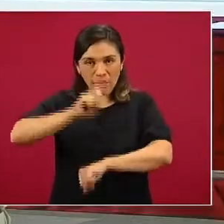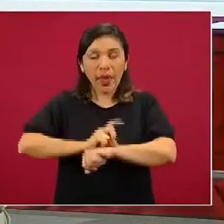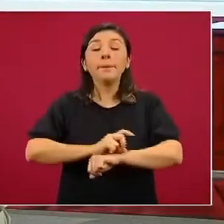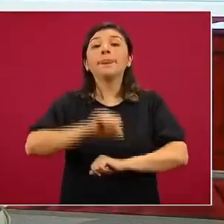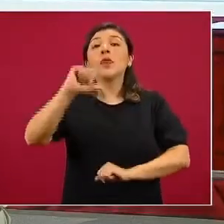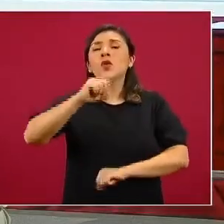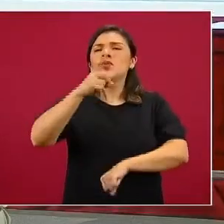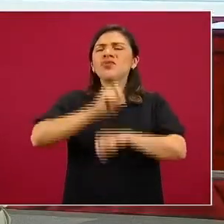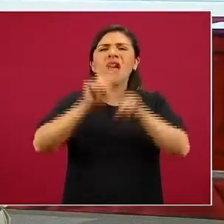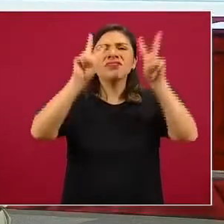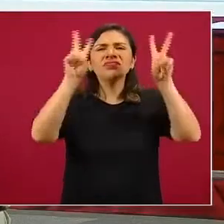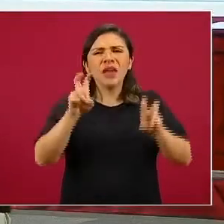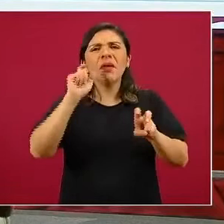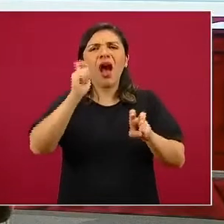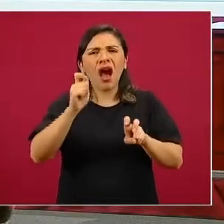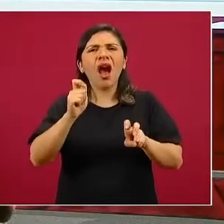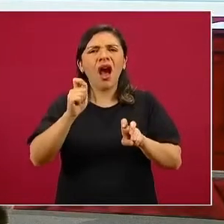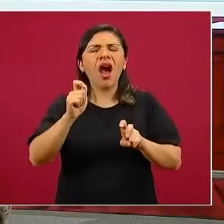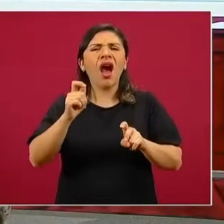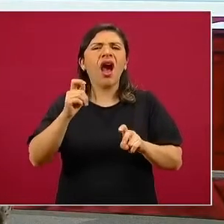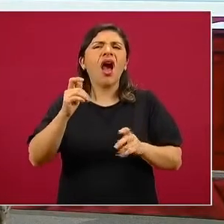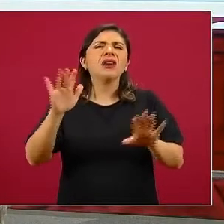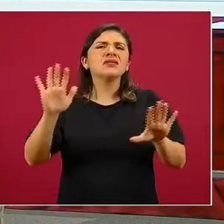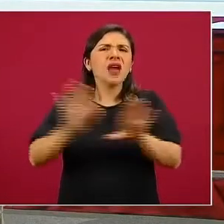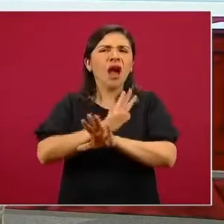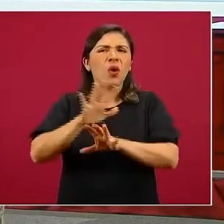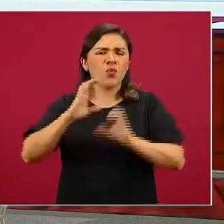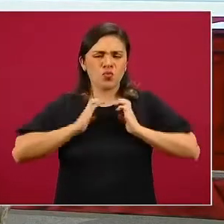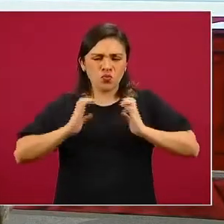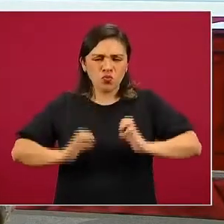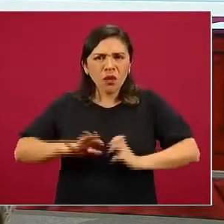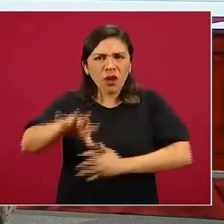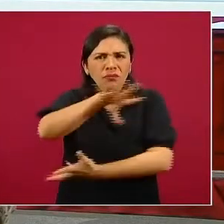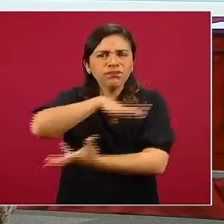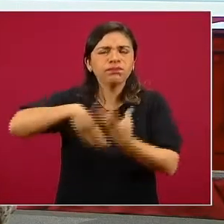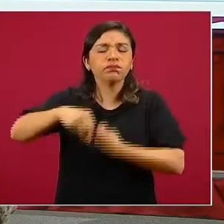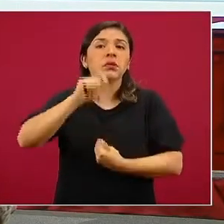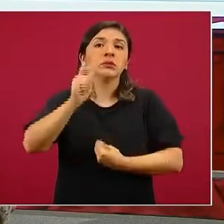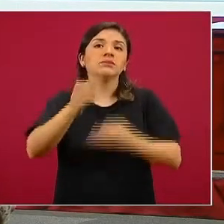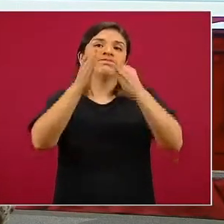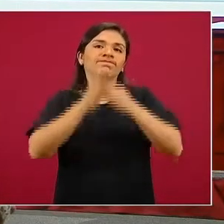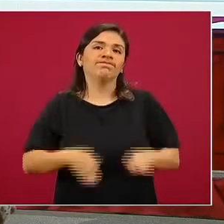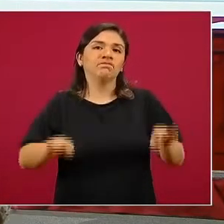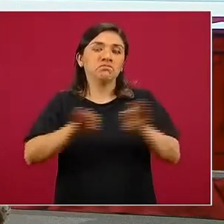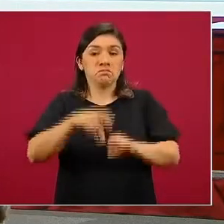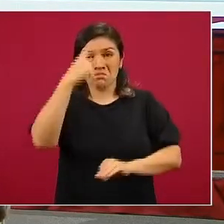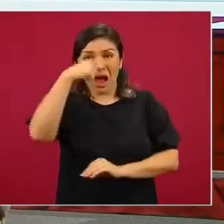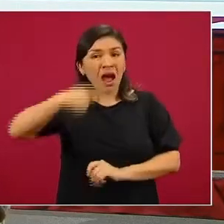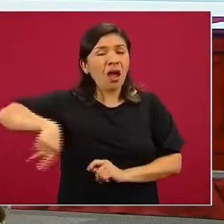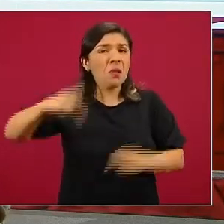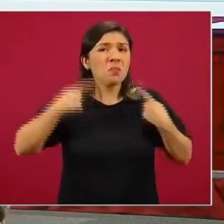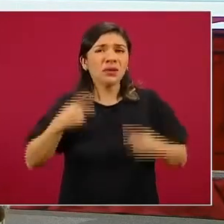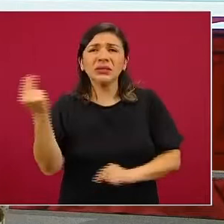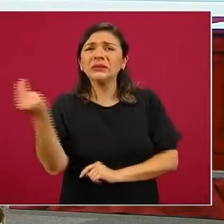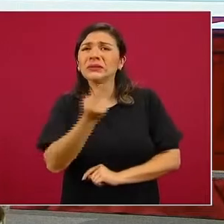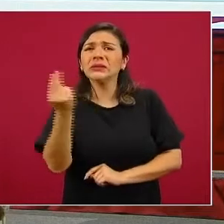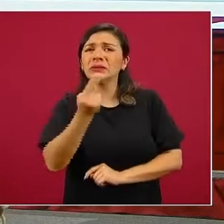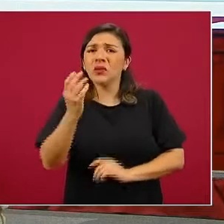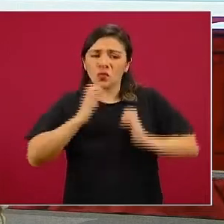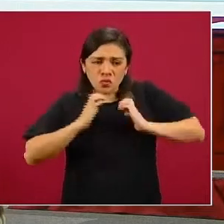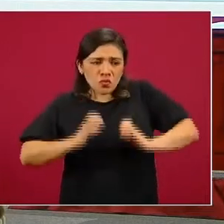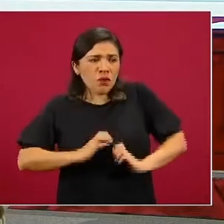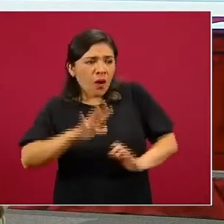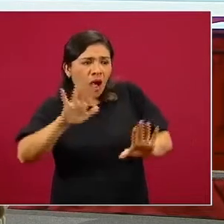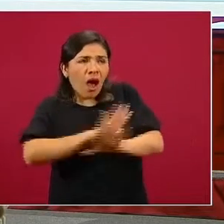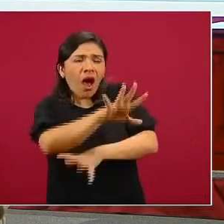El tema de donación y trasplantes en México es un tema esencial. Hay una gran necesidad de trasplantes y de órganos con fines de